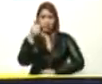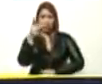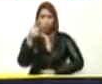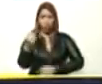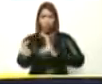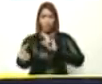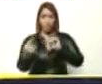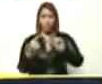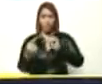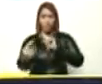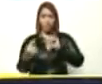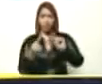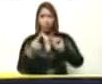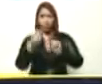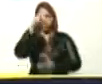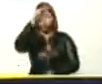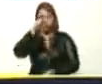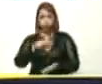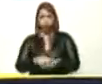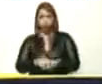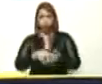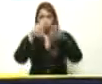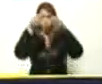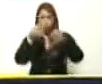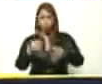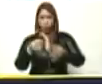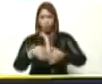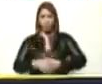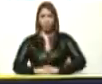discusión, y su aprobación, definitiva,